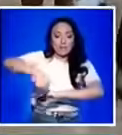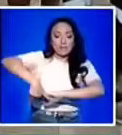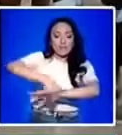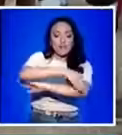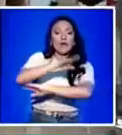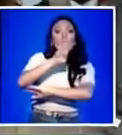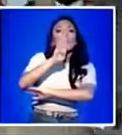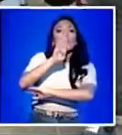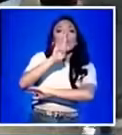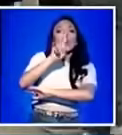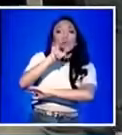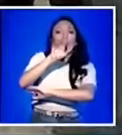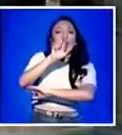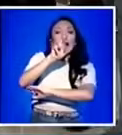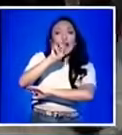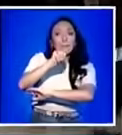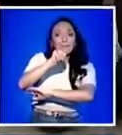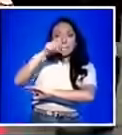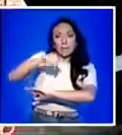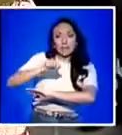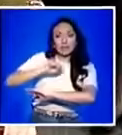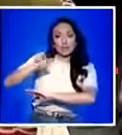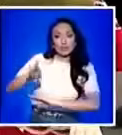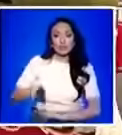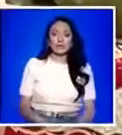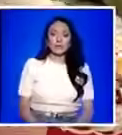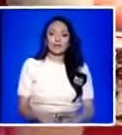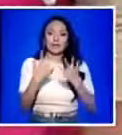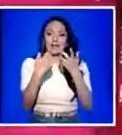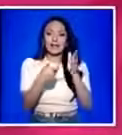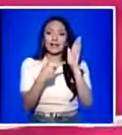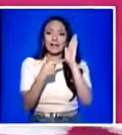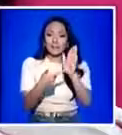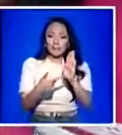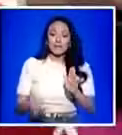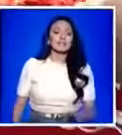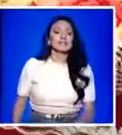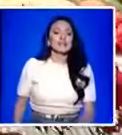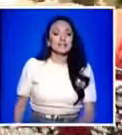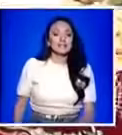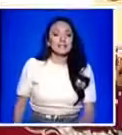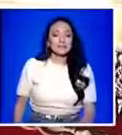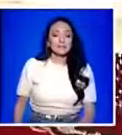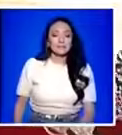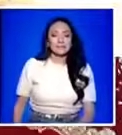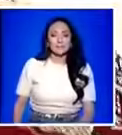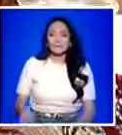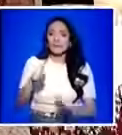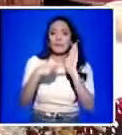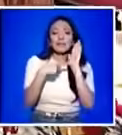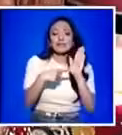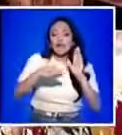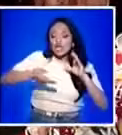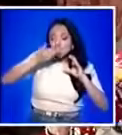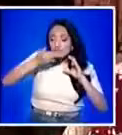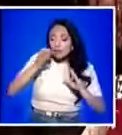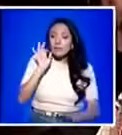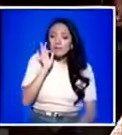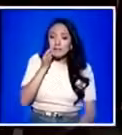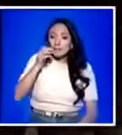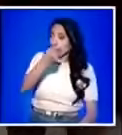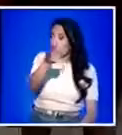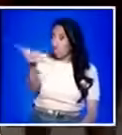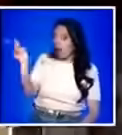Marta Bucarán, acá en el sur. Bien agradecidos, vamos a presentar la requisita fanesca que preparamos con todos